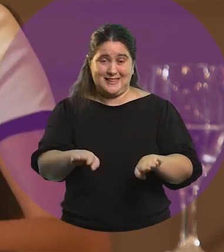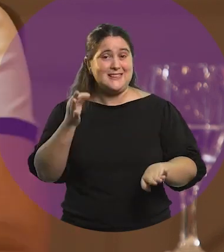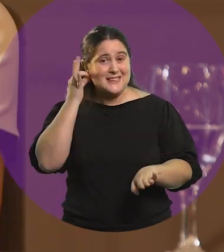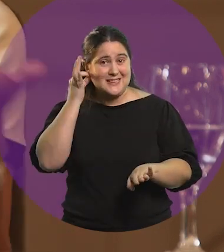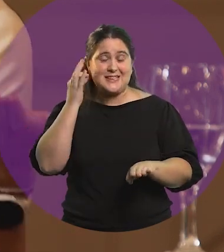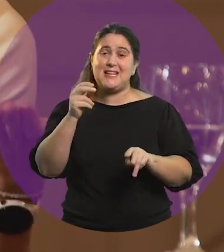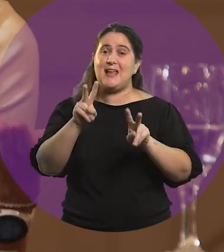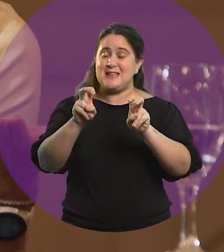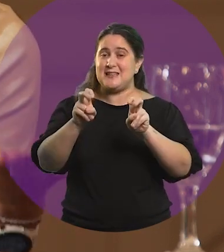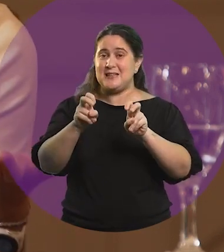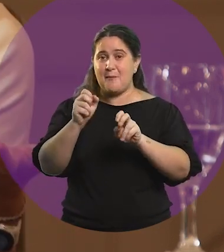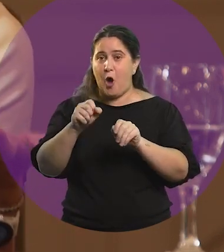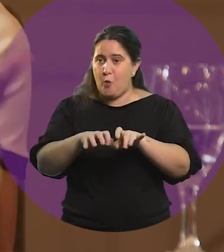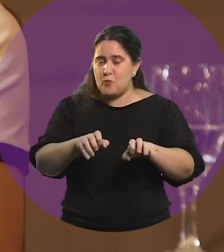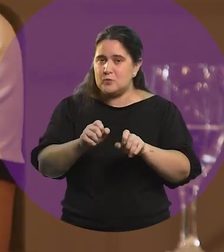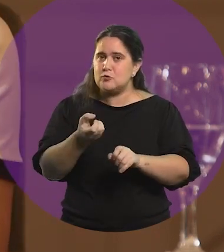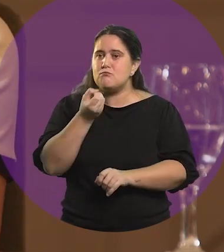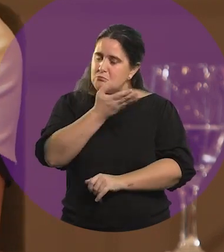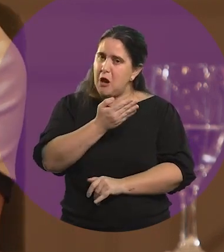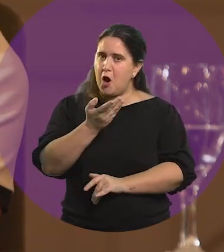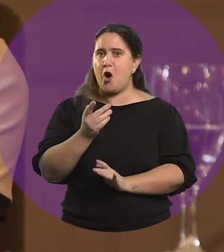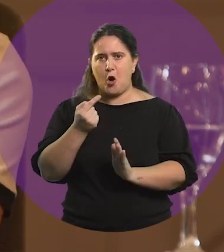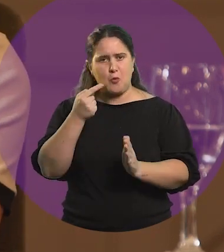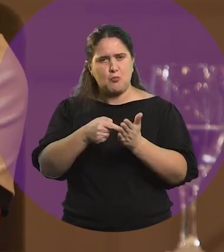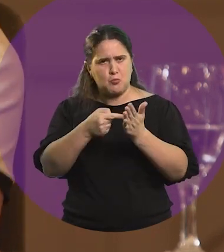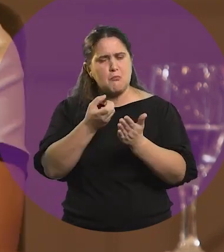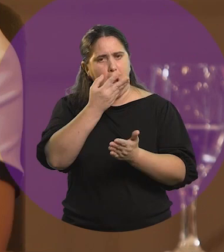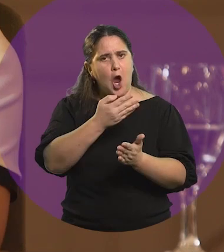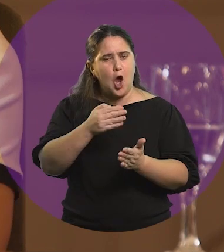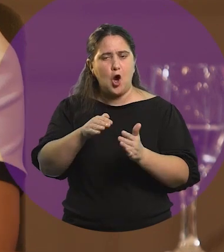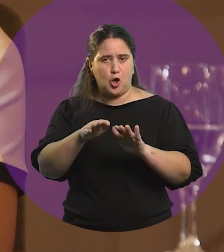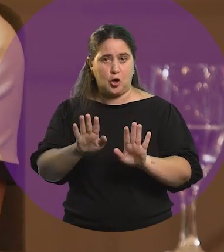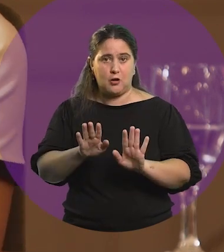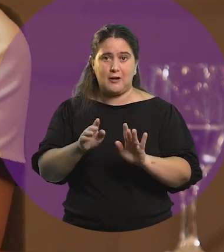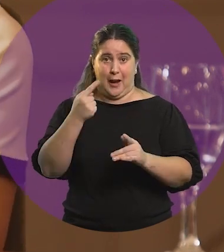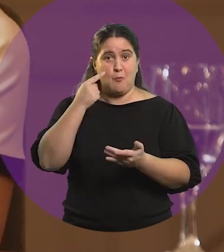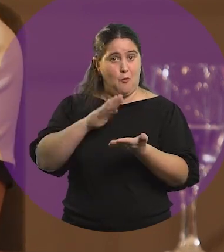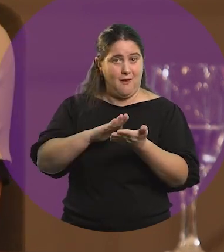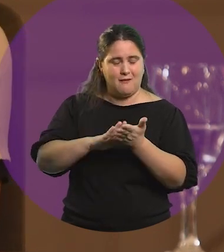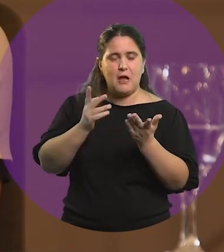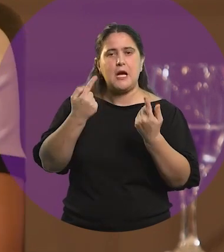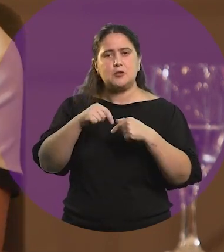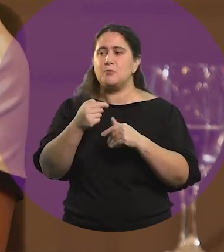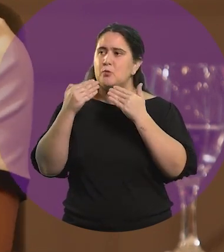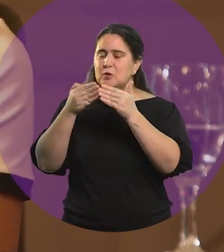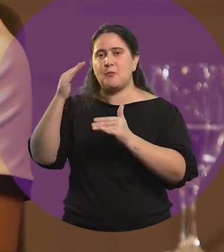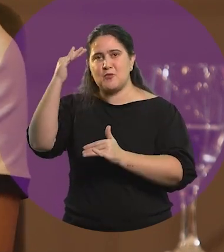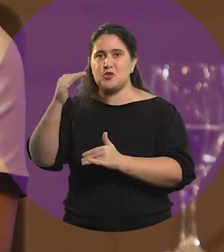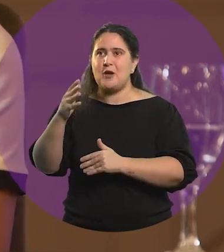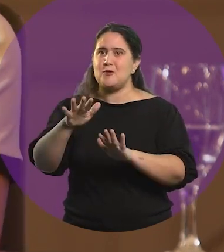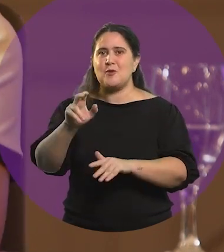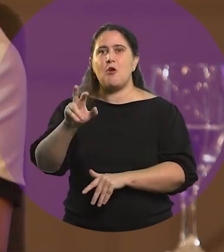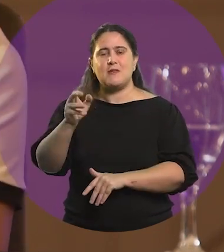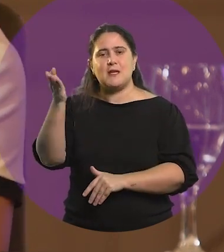pensamiento computacional les va incluso un poco mejor en la prueba. Sin embargo, le preguntamos a los docentes y un porcentaje no menor, cerca de un 30%,